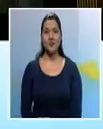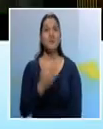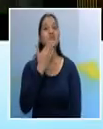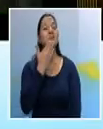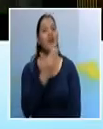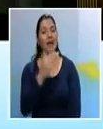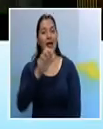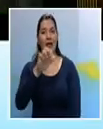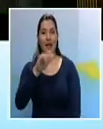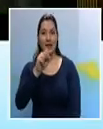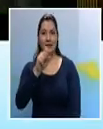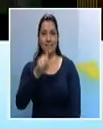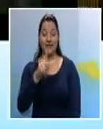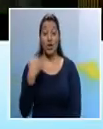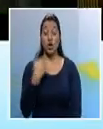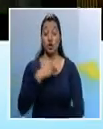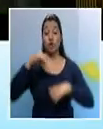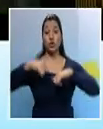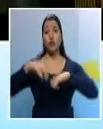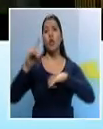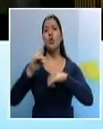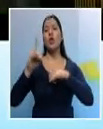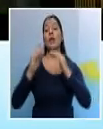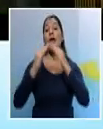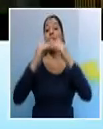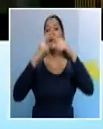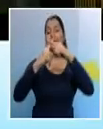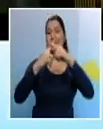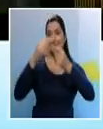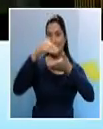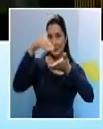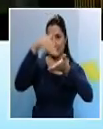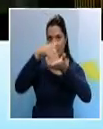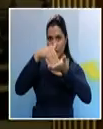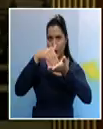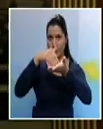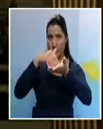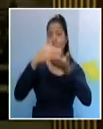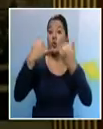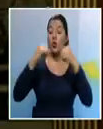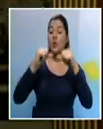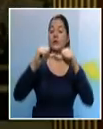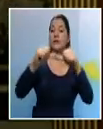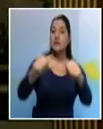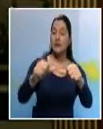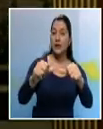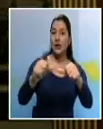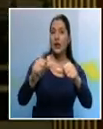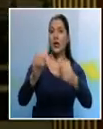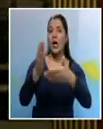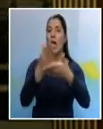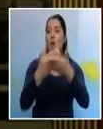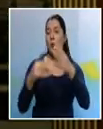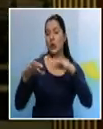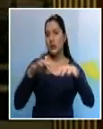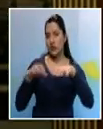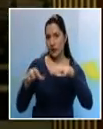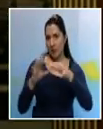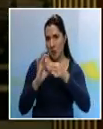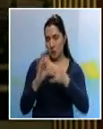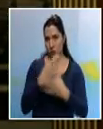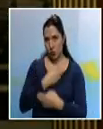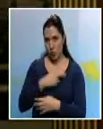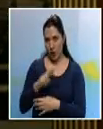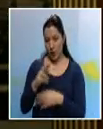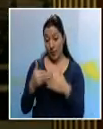Gracias, Eisel. Nosotros transmitimos directamente de la Catedral Metropolitana. Han continuado aquí algunos oficios religiosos. Luego de